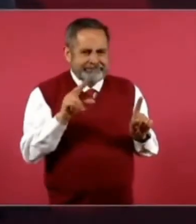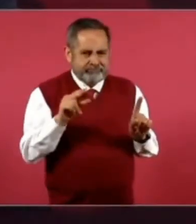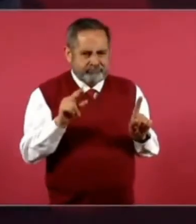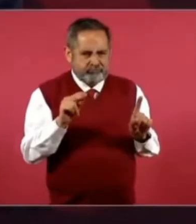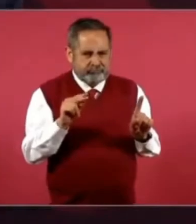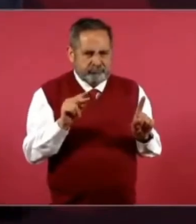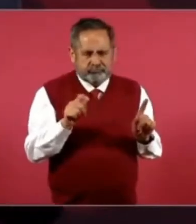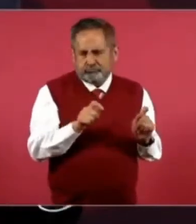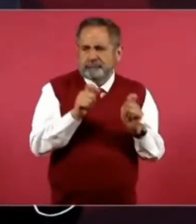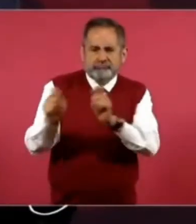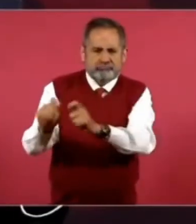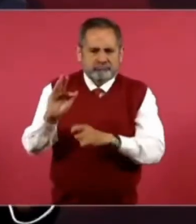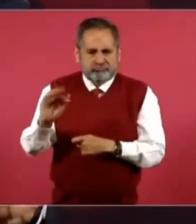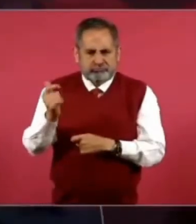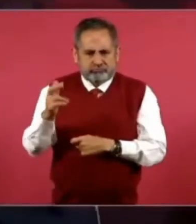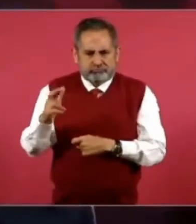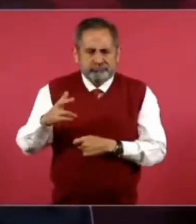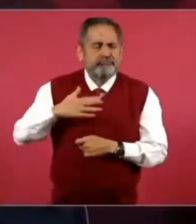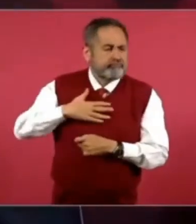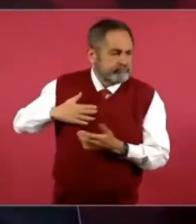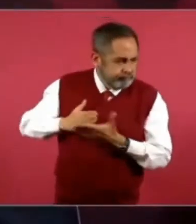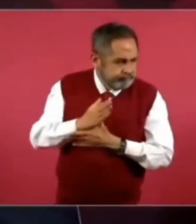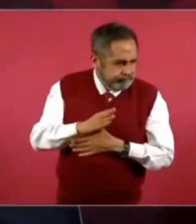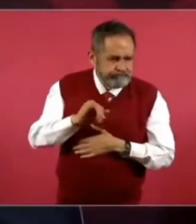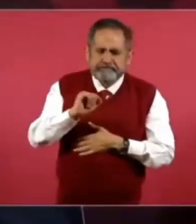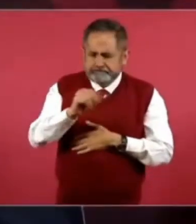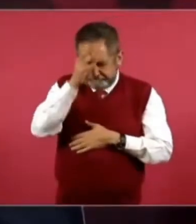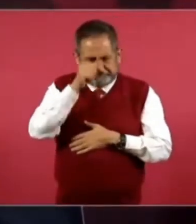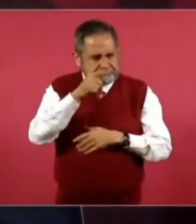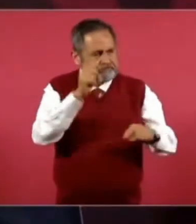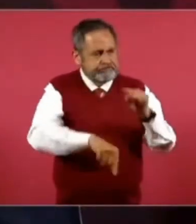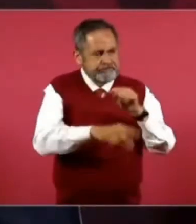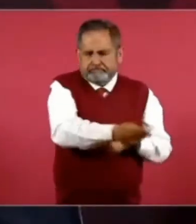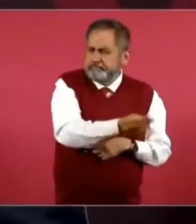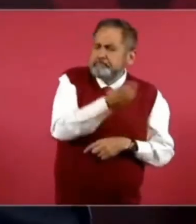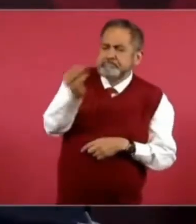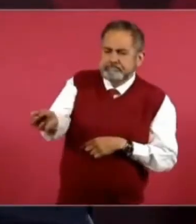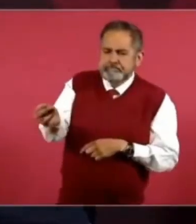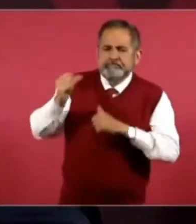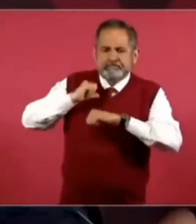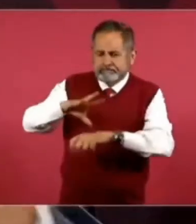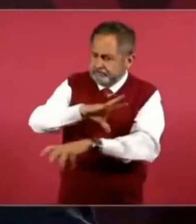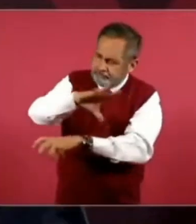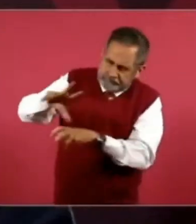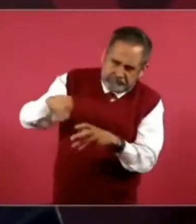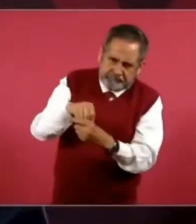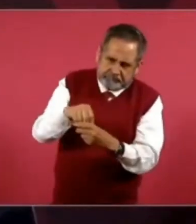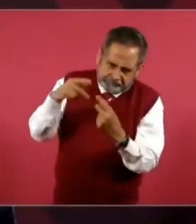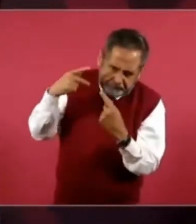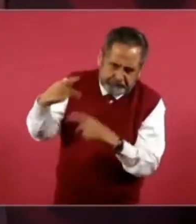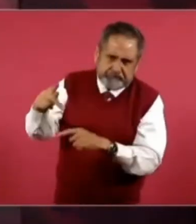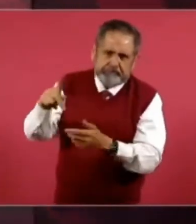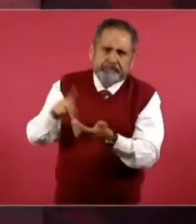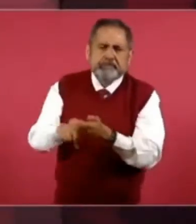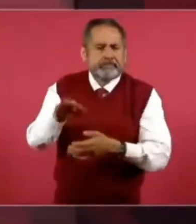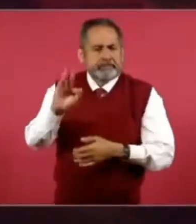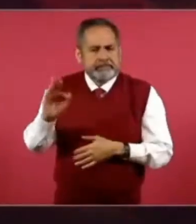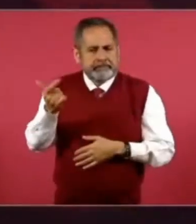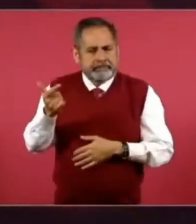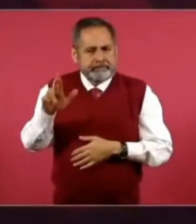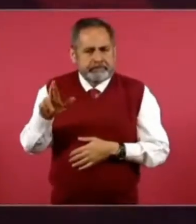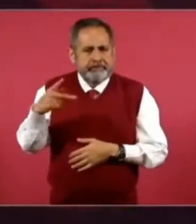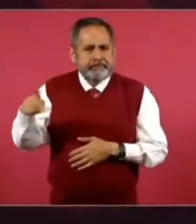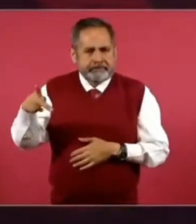ya se procedió a eso. Toda la información ya está en